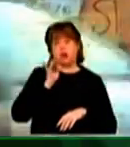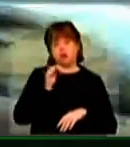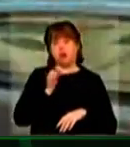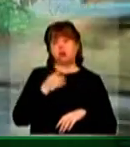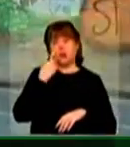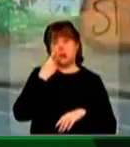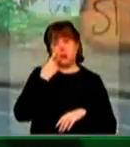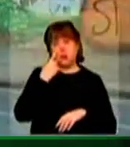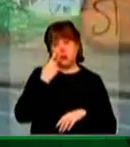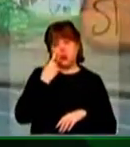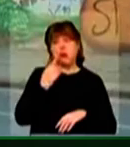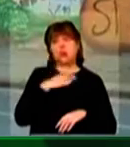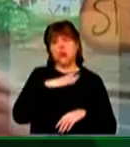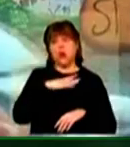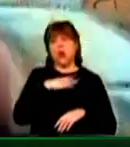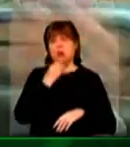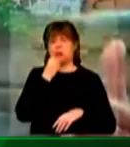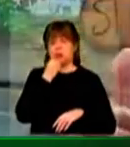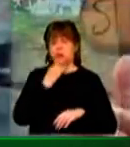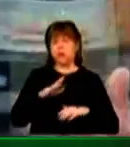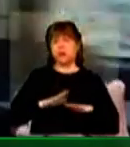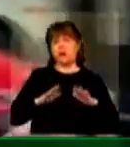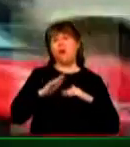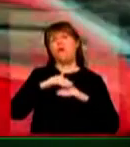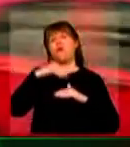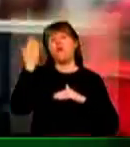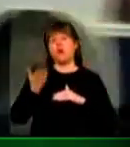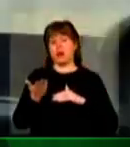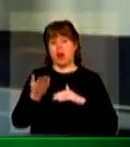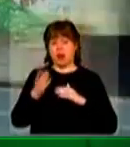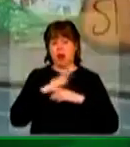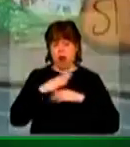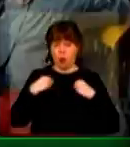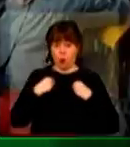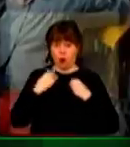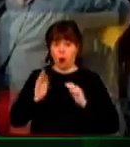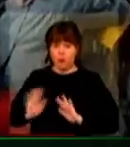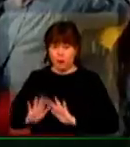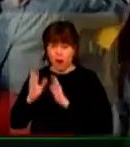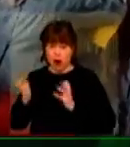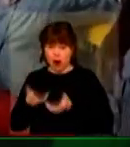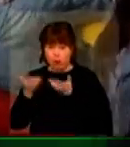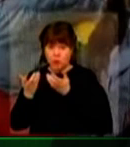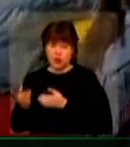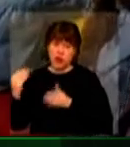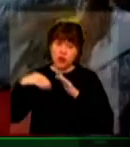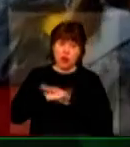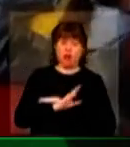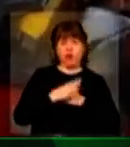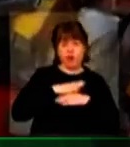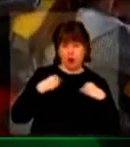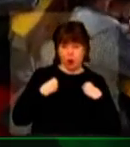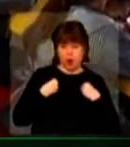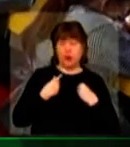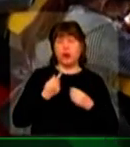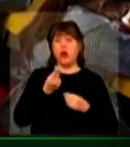adquirir un menú elaborado fuera de la escuela e ingresarlo al centro educativo. ¿Pero es con dinero de la institución?